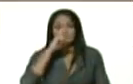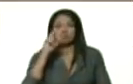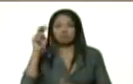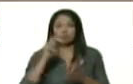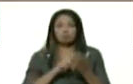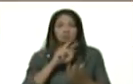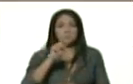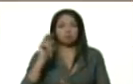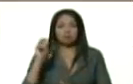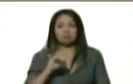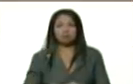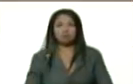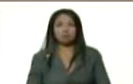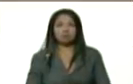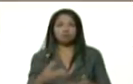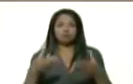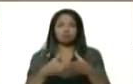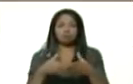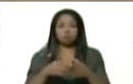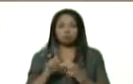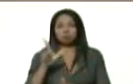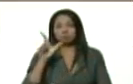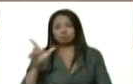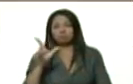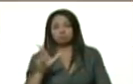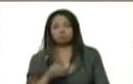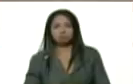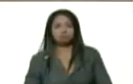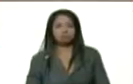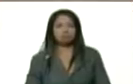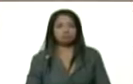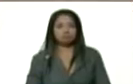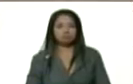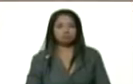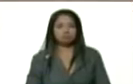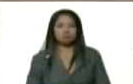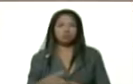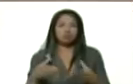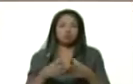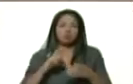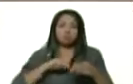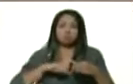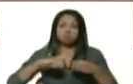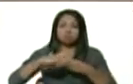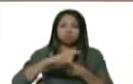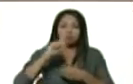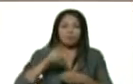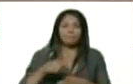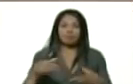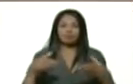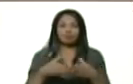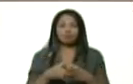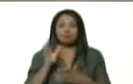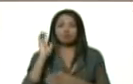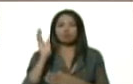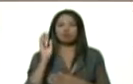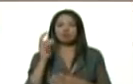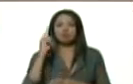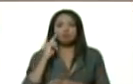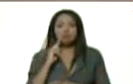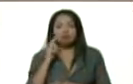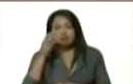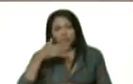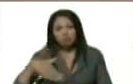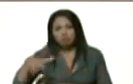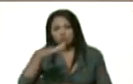2020, con el Partido Socialista Unido de Venezuela, con el gran Polo Patriótico, con el gran Congreso Bolivariano del